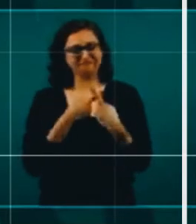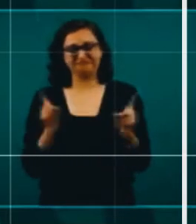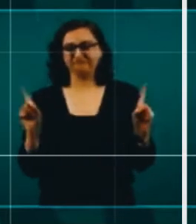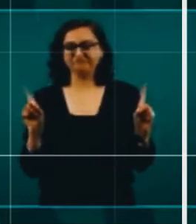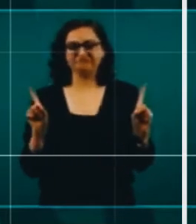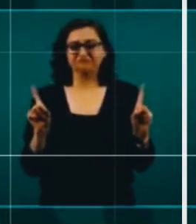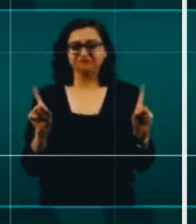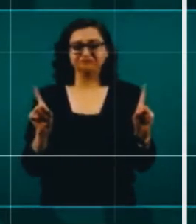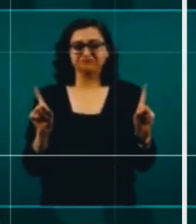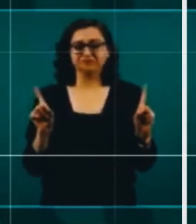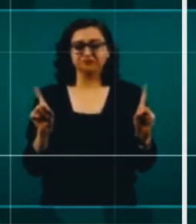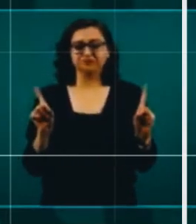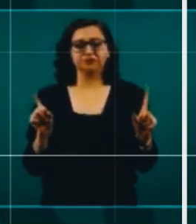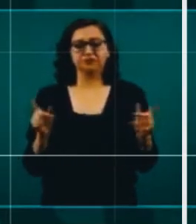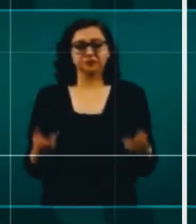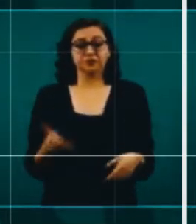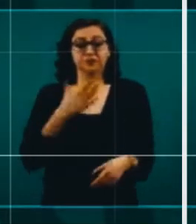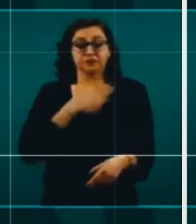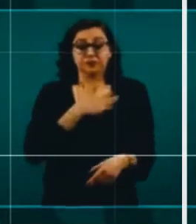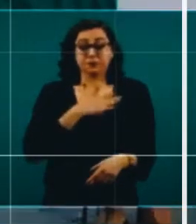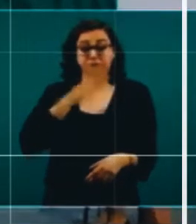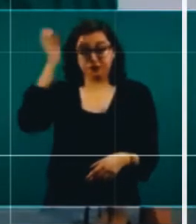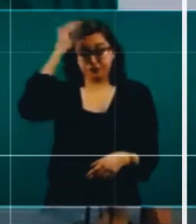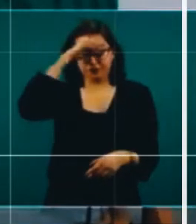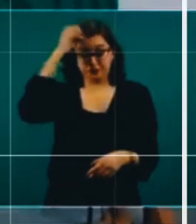porque entre otras cosas